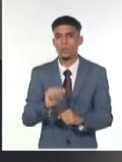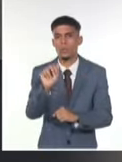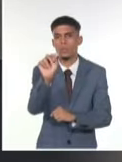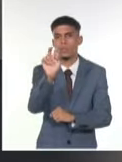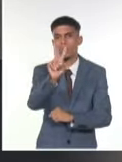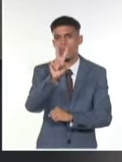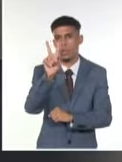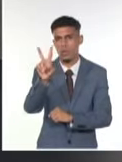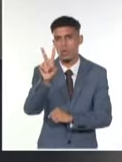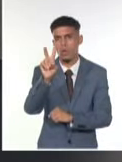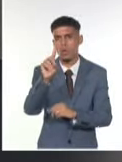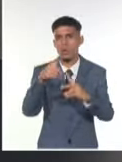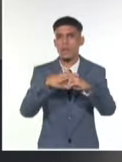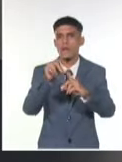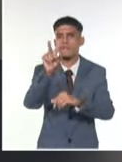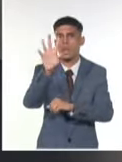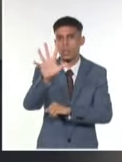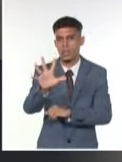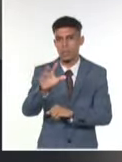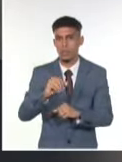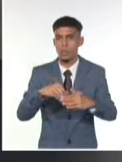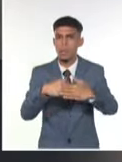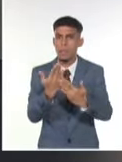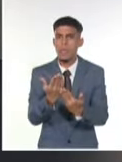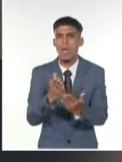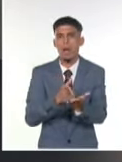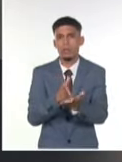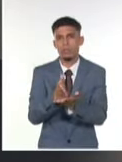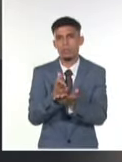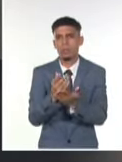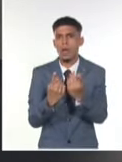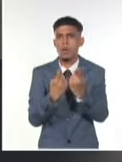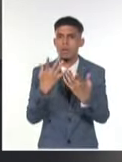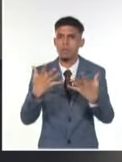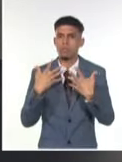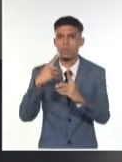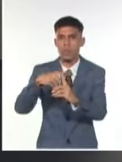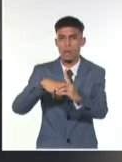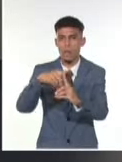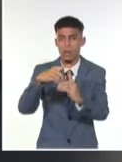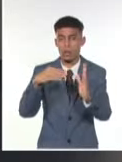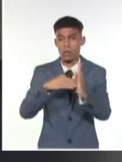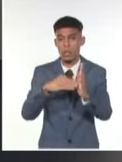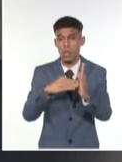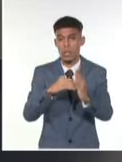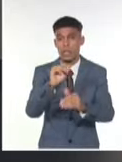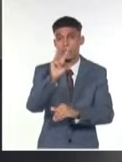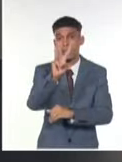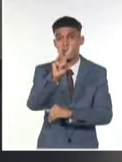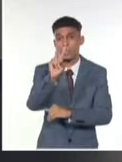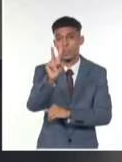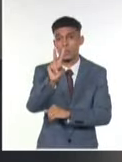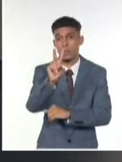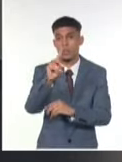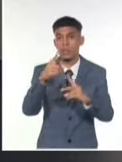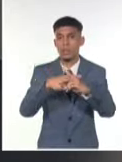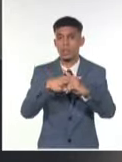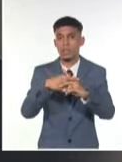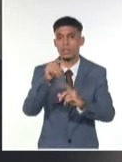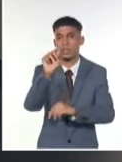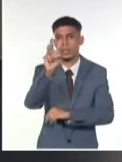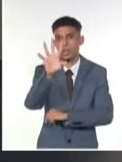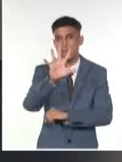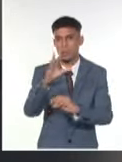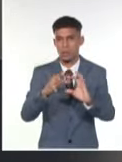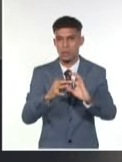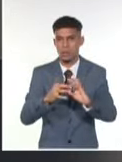y 25 grados Celsius y el día será cálido con temperaturas máximas en la tarde entre 32 y 35 grados